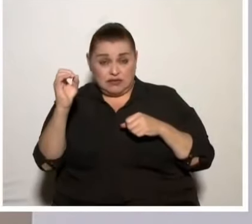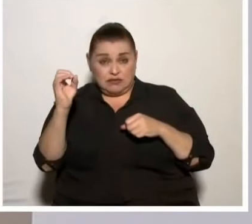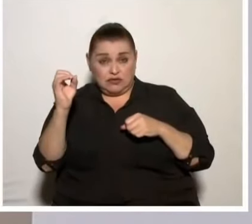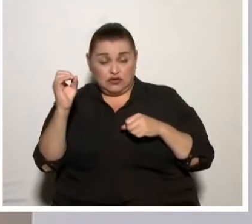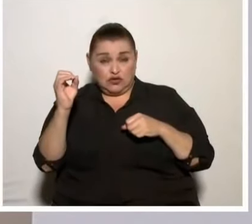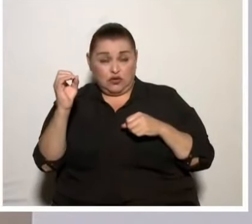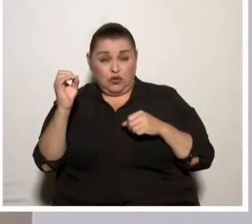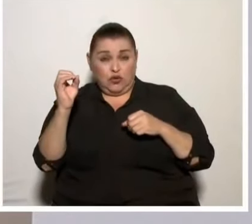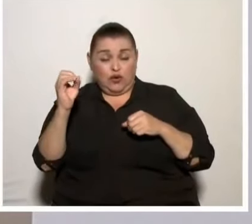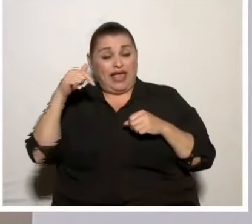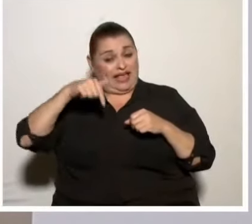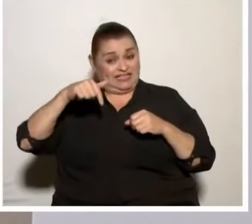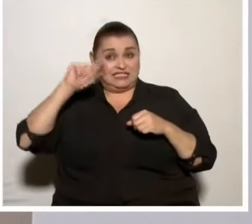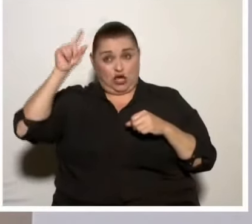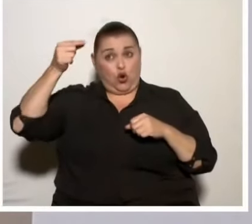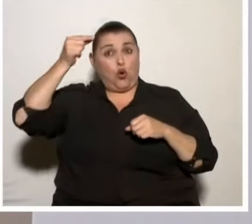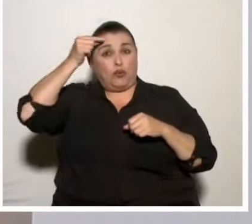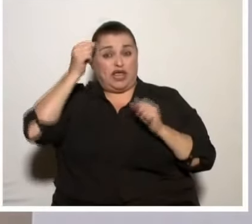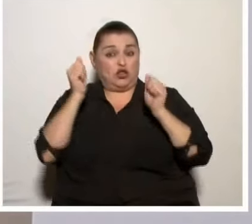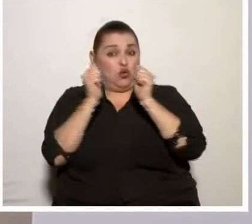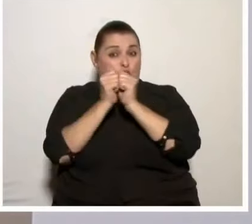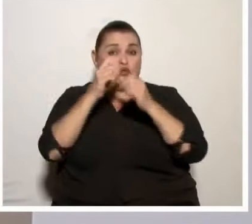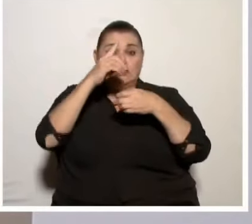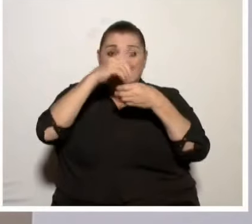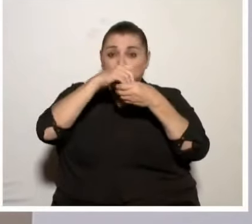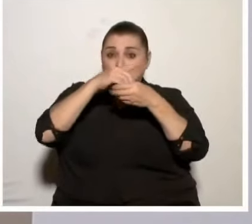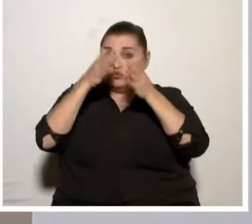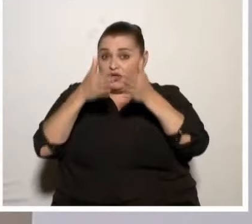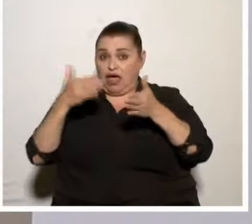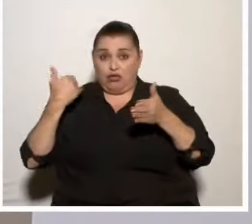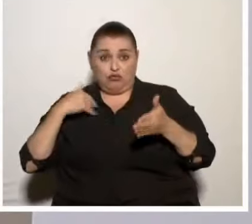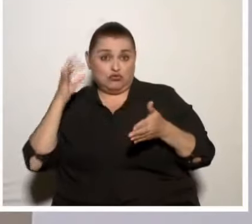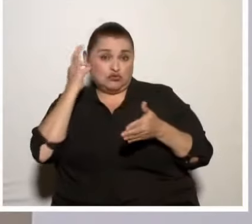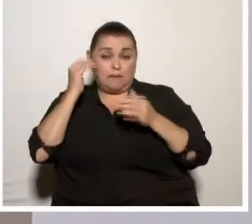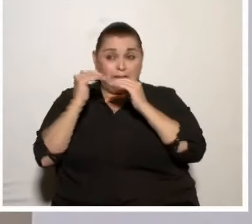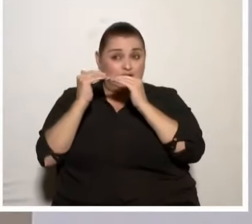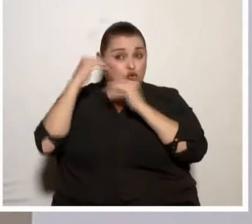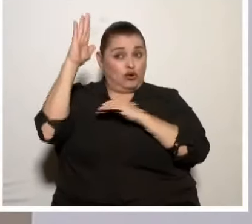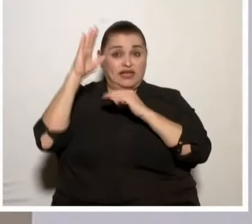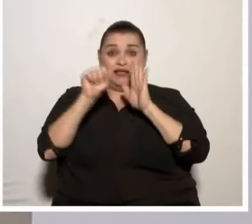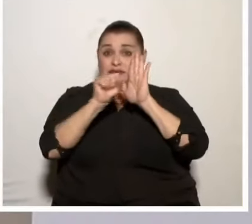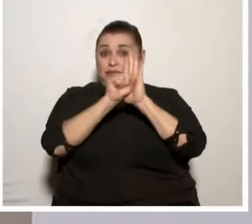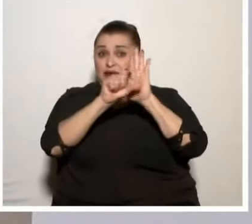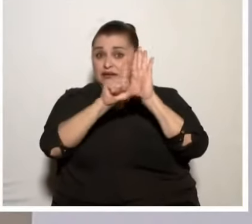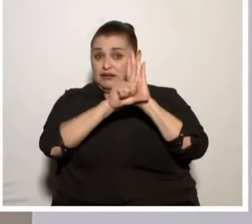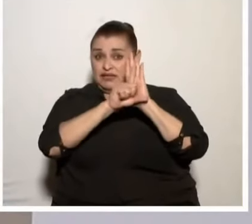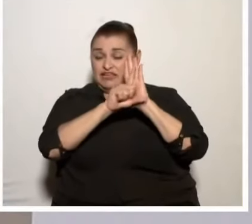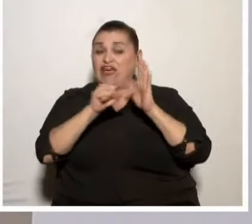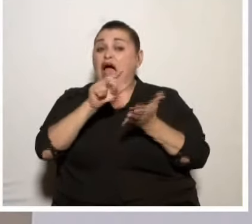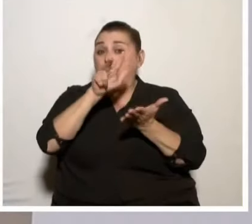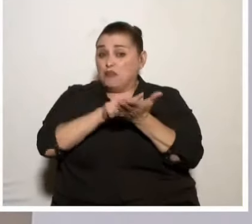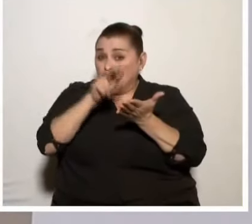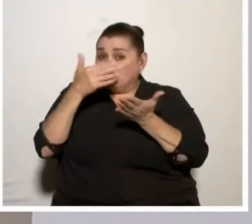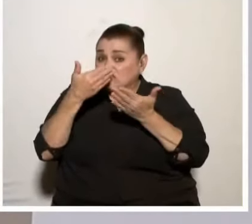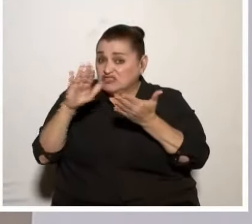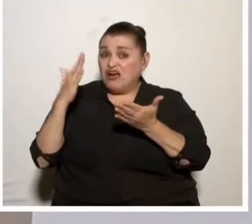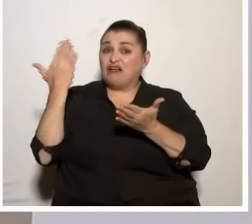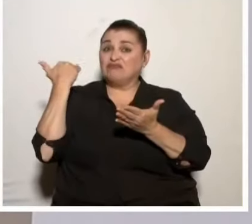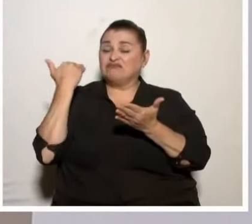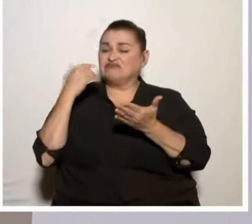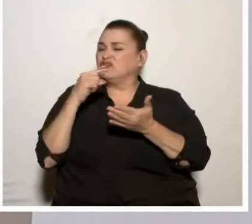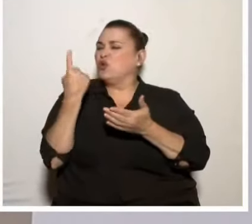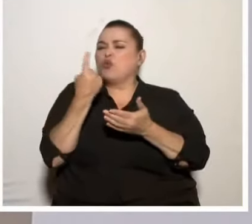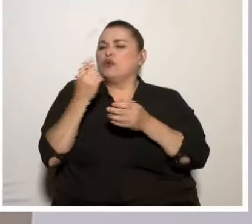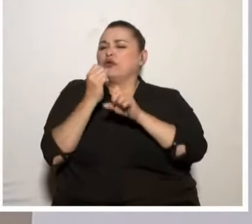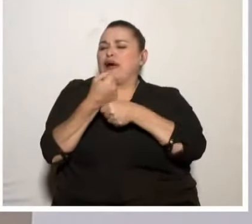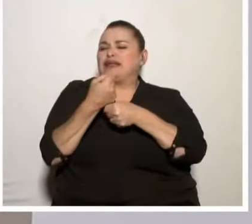que este gobierno junto con los diputados y diputadas de la mayoría de la Asamblea Legislativa aprobaron, lo único que hace